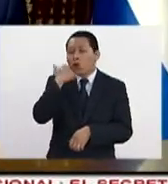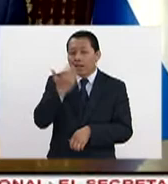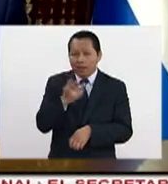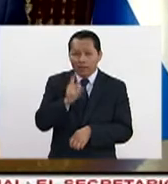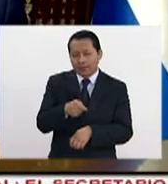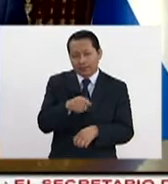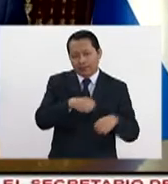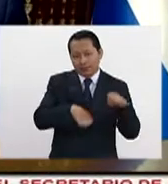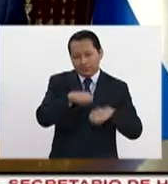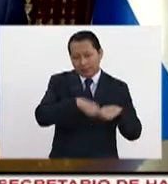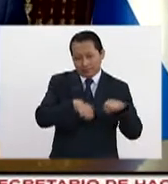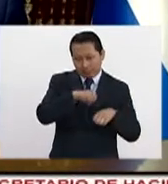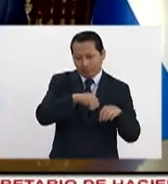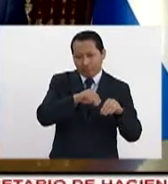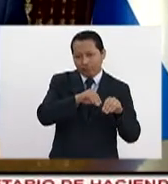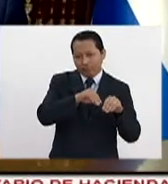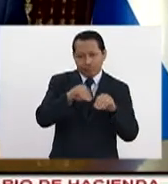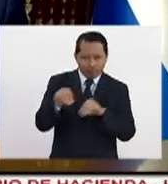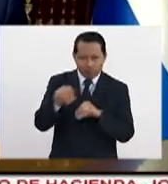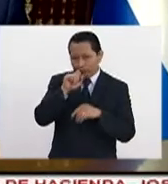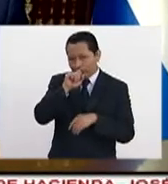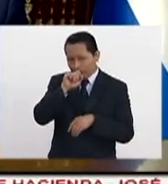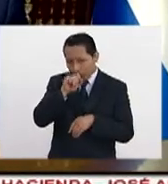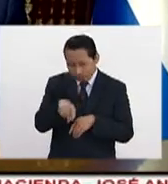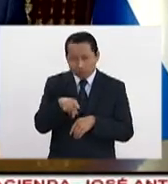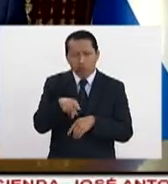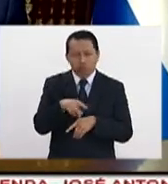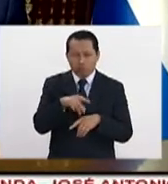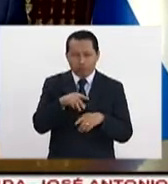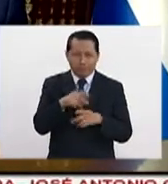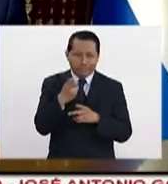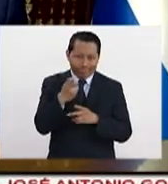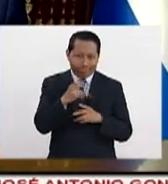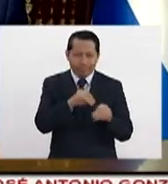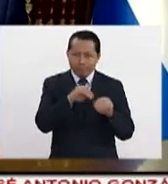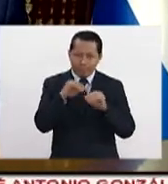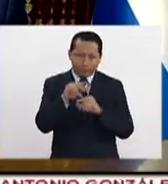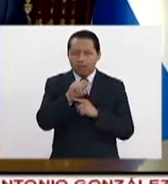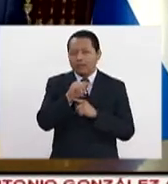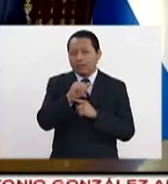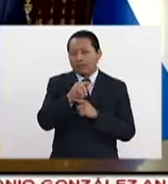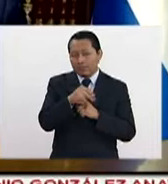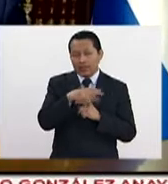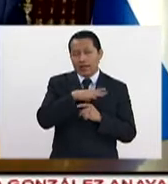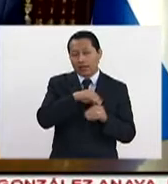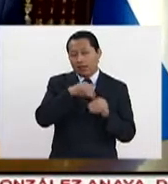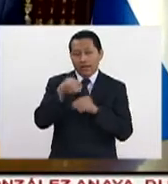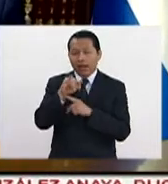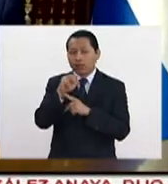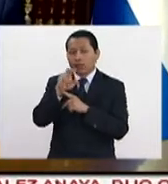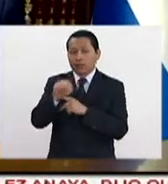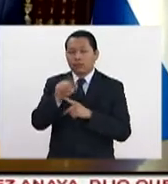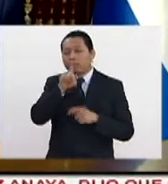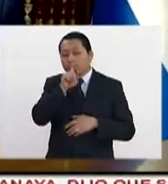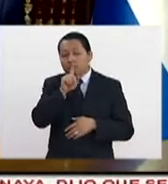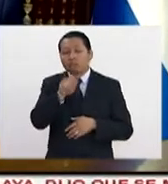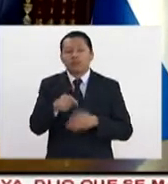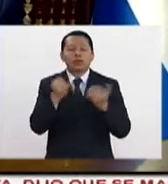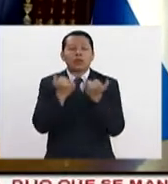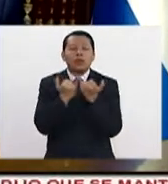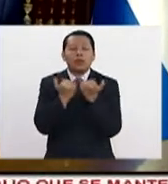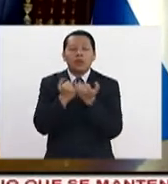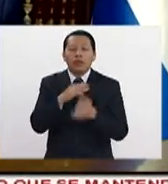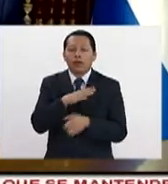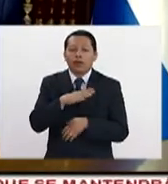la embajada. Lo anunció, de hecho, un comunicado de manera firme. Así es, de Tel Aviv a Jerusalén, como también lo ha